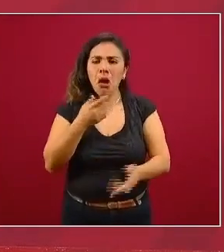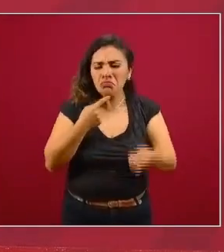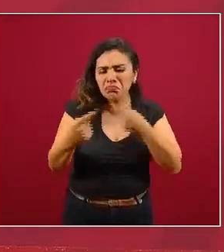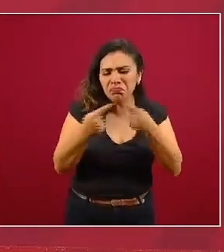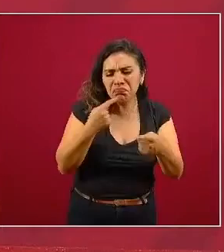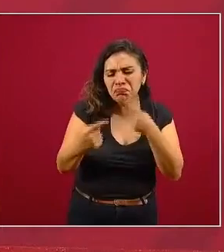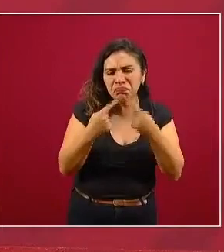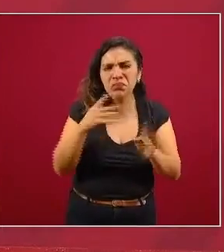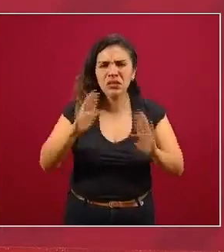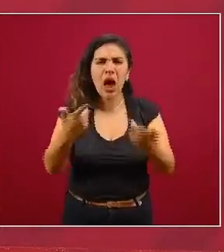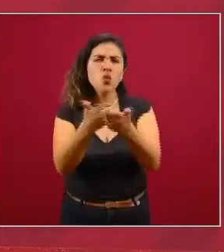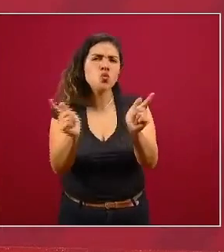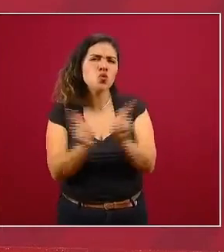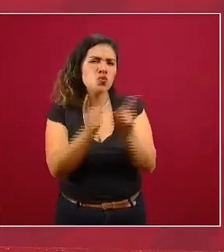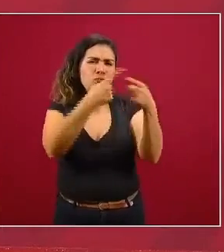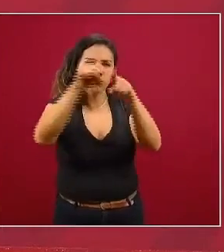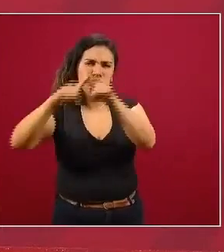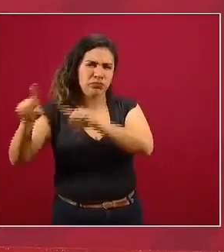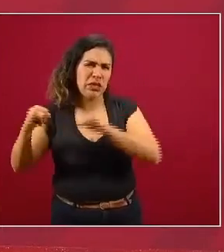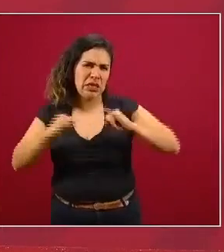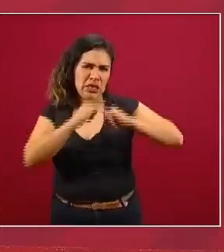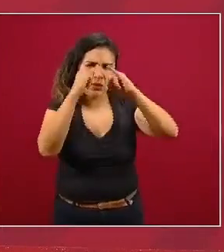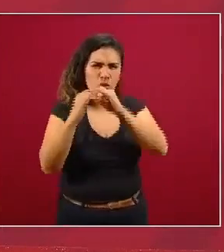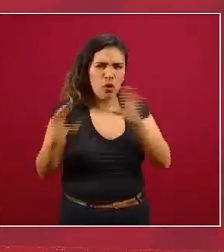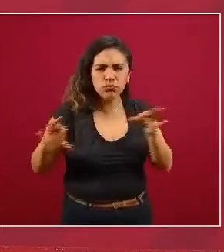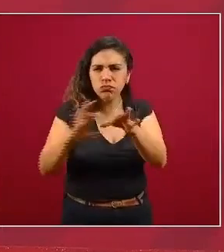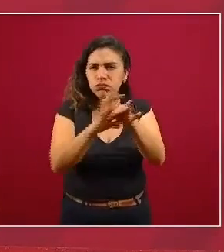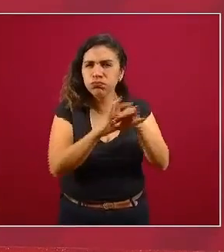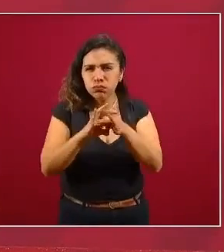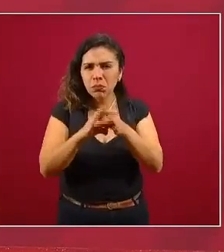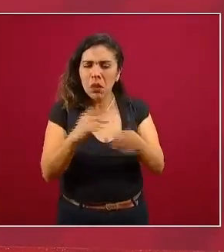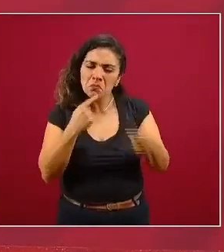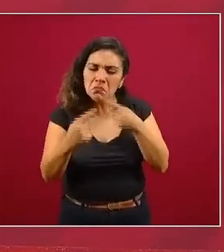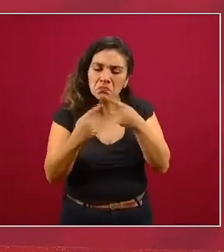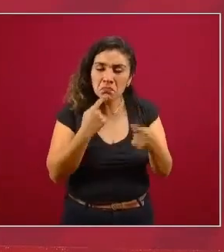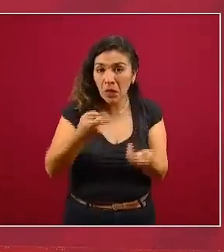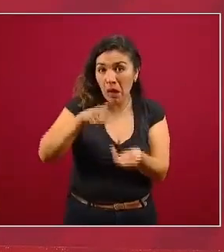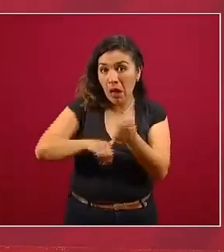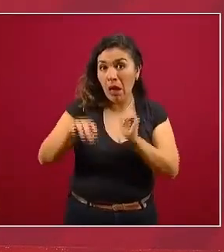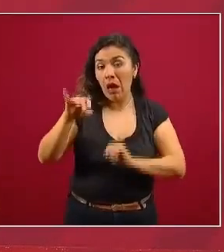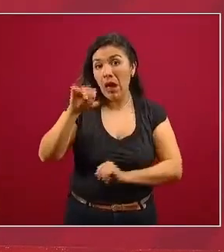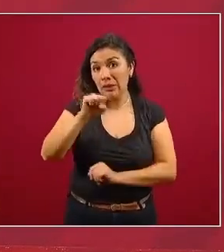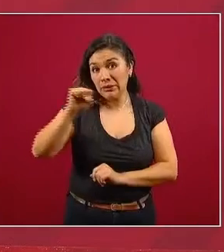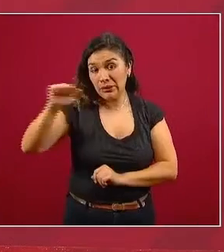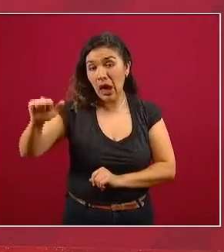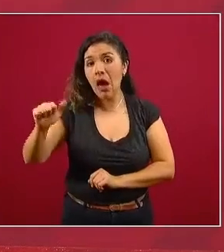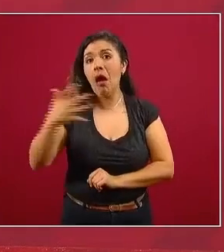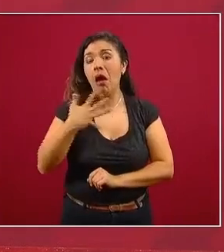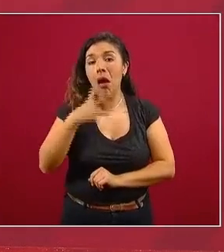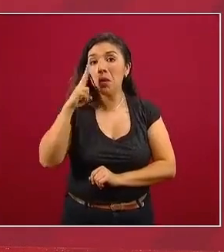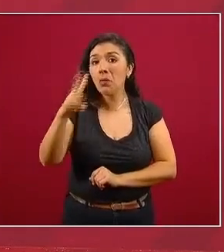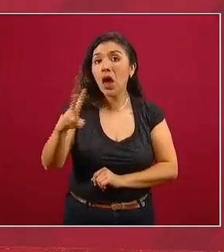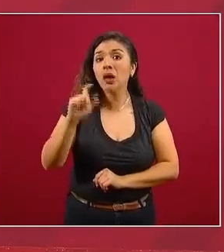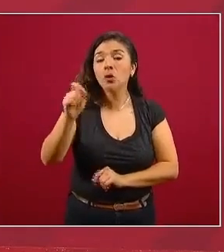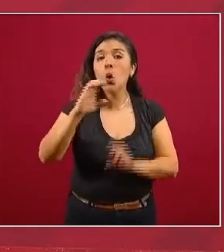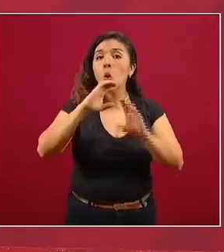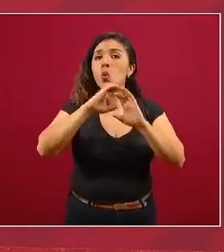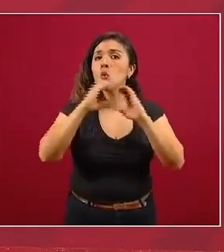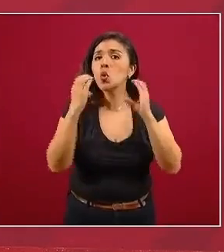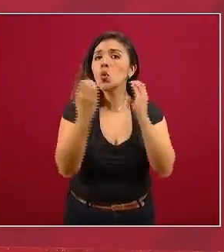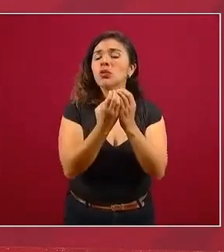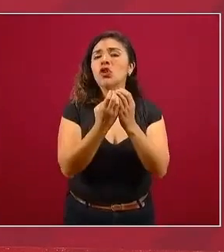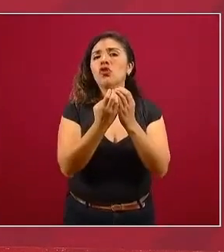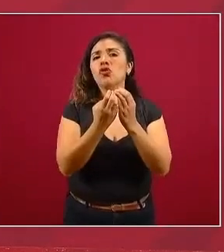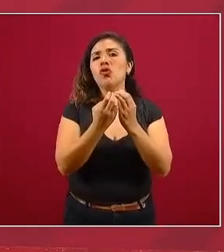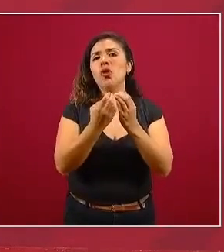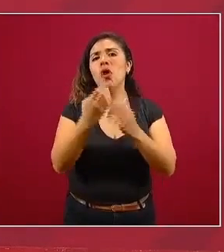definido un grupo de instituciones colaboradoras. Al interior de la Secretaría de Salud destaca, desde luego, la Comisión Coordinadora de